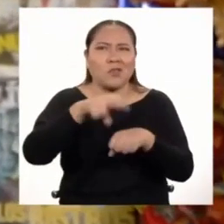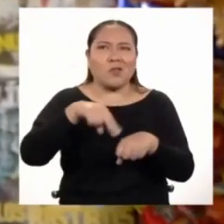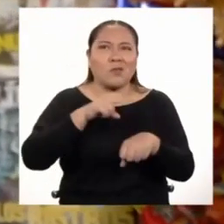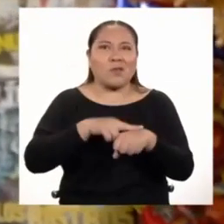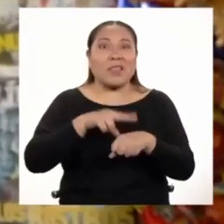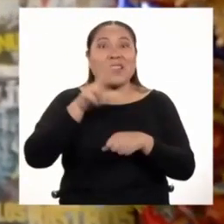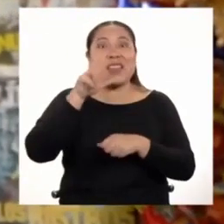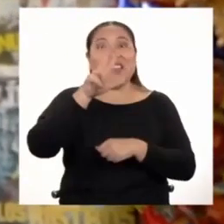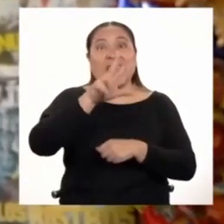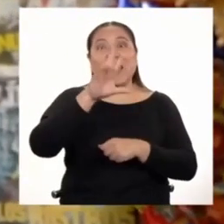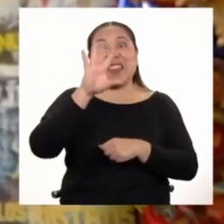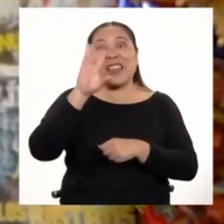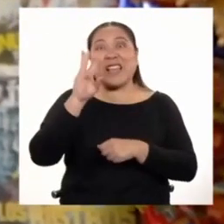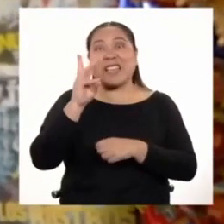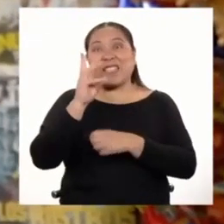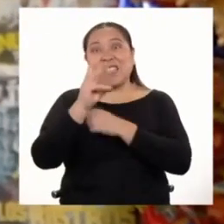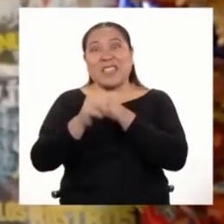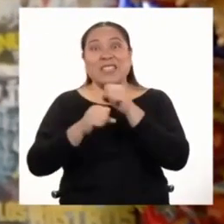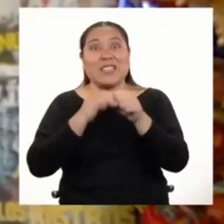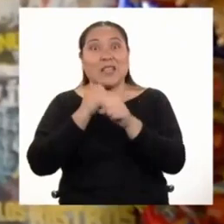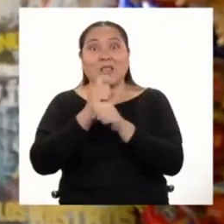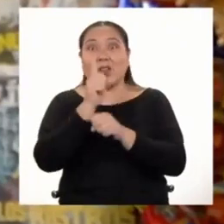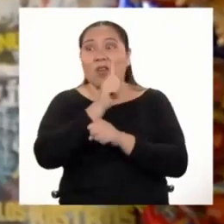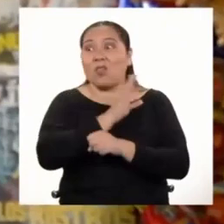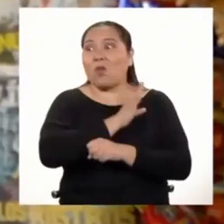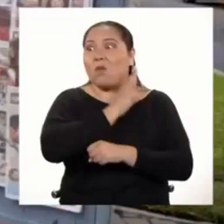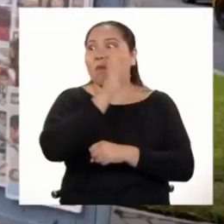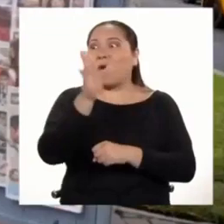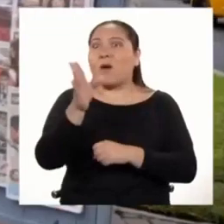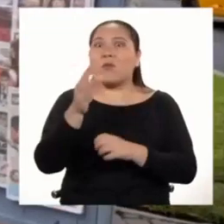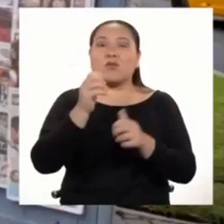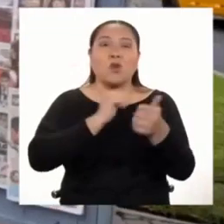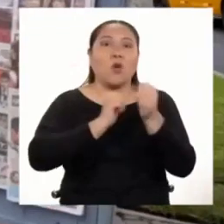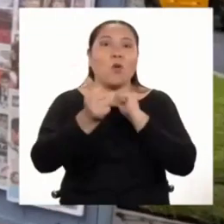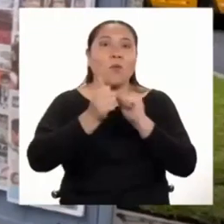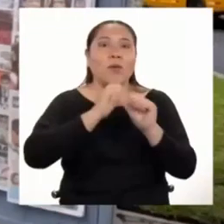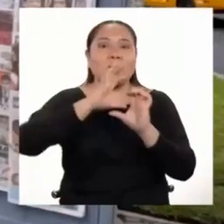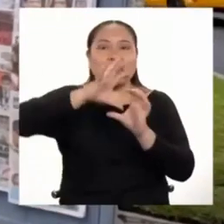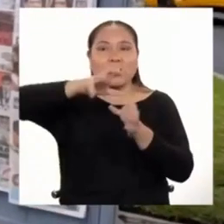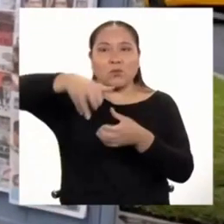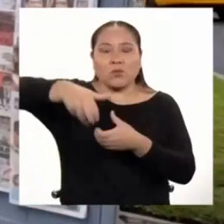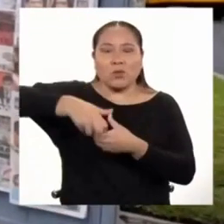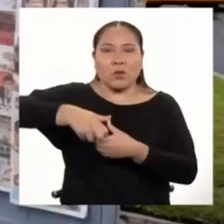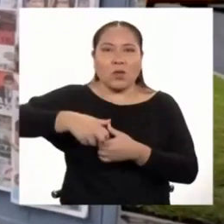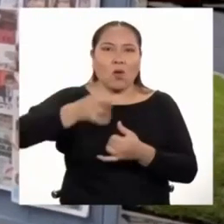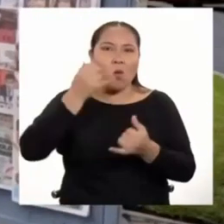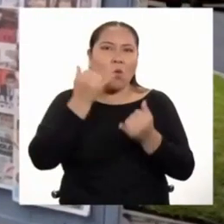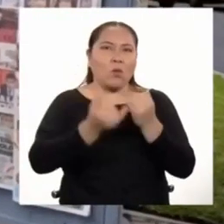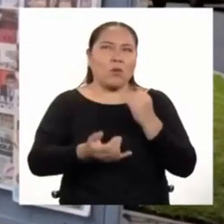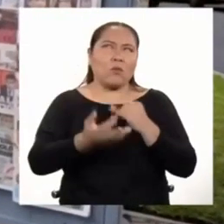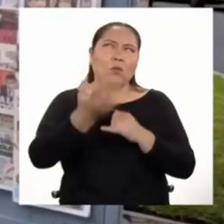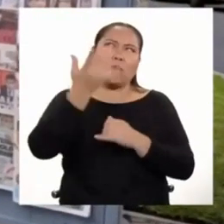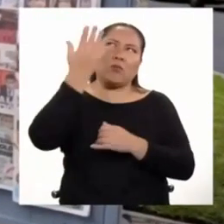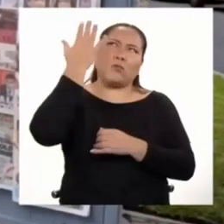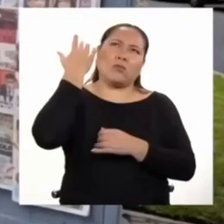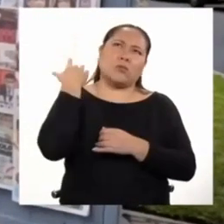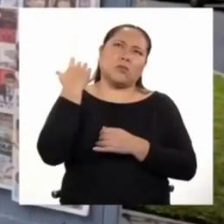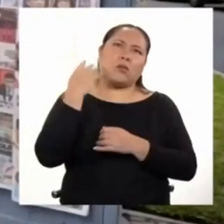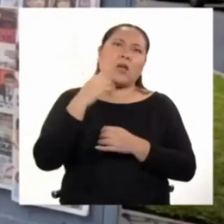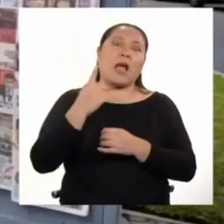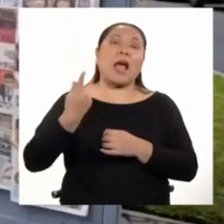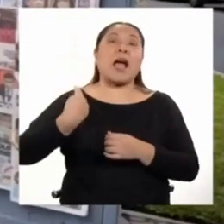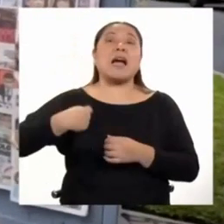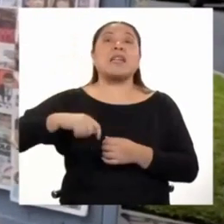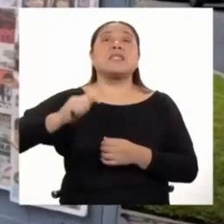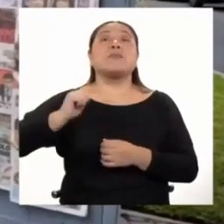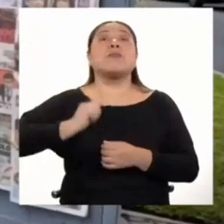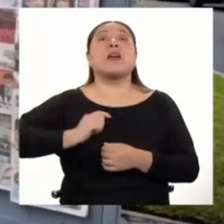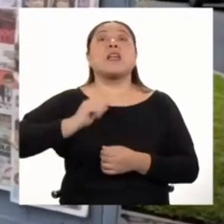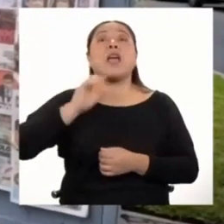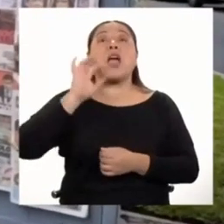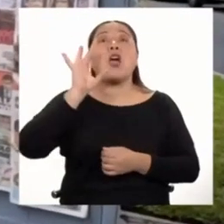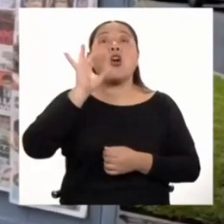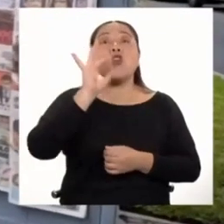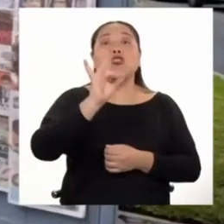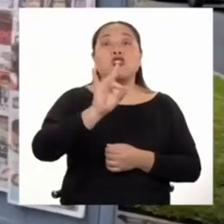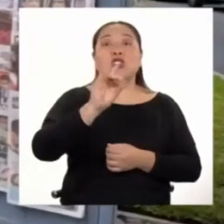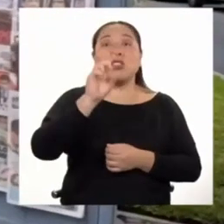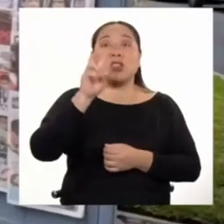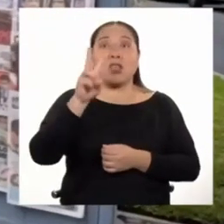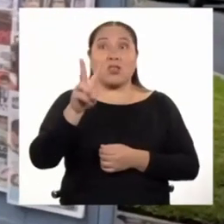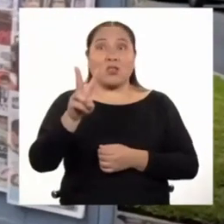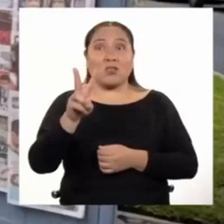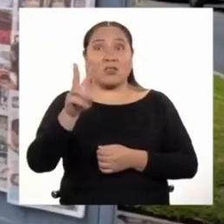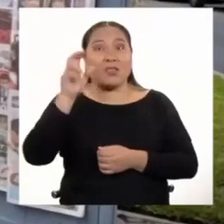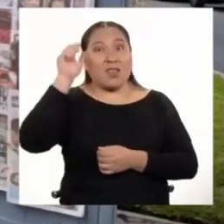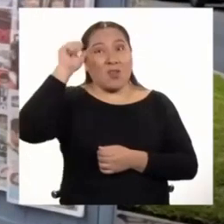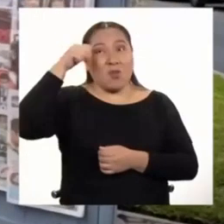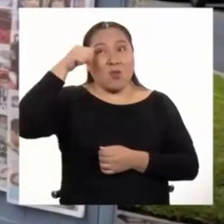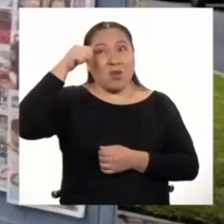36 años que no vamos a un Mundial. La última vez que lo hicimos fue a España 82. ¿Se acuerdan que hasta habían